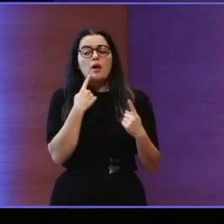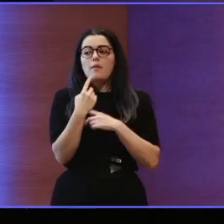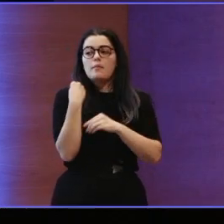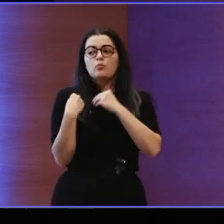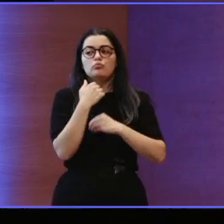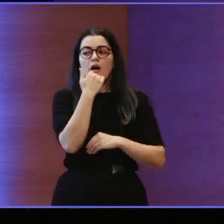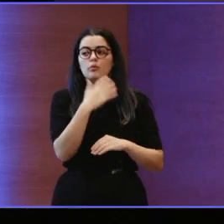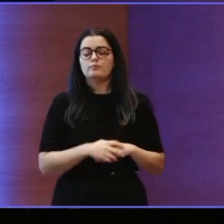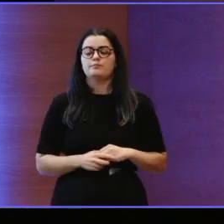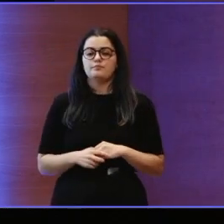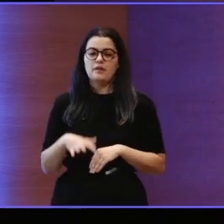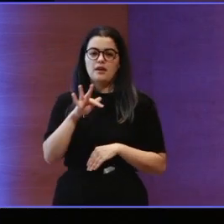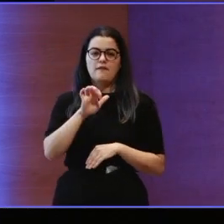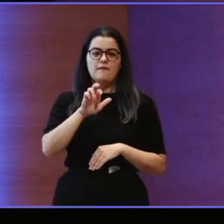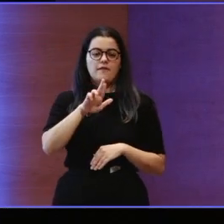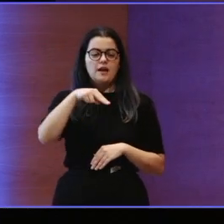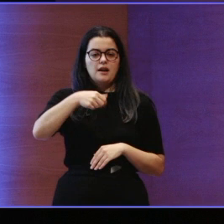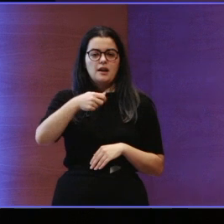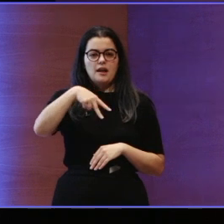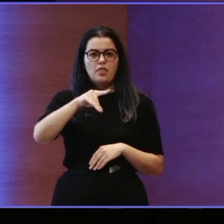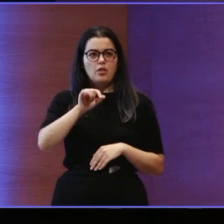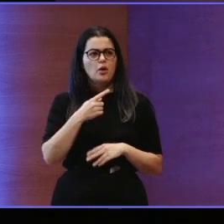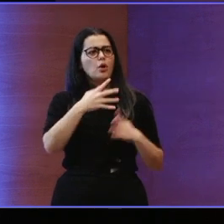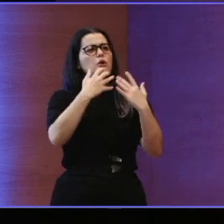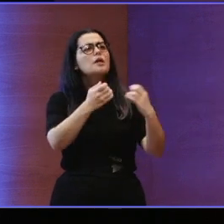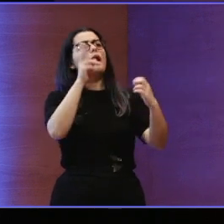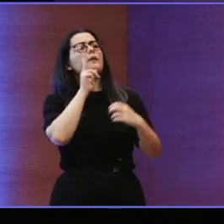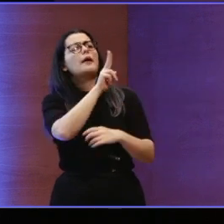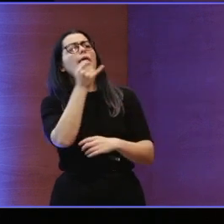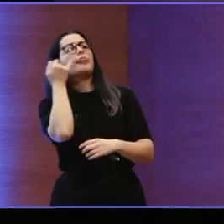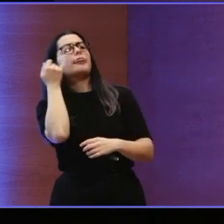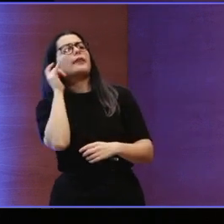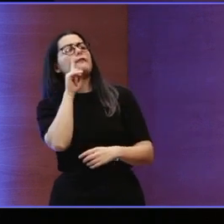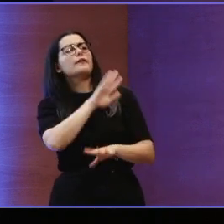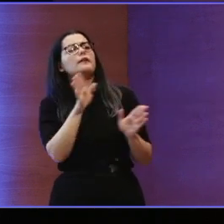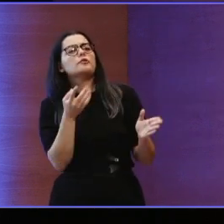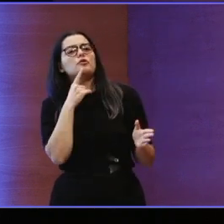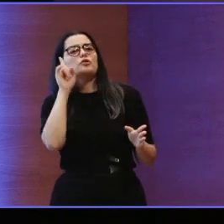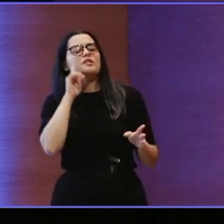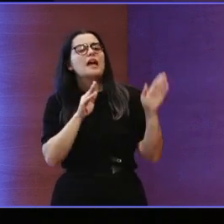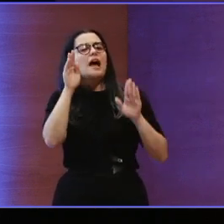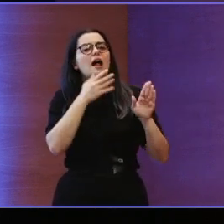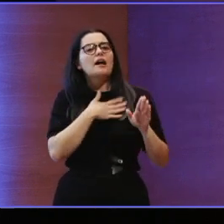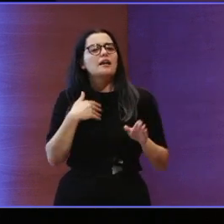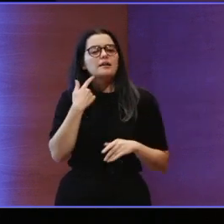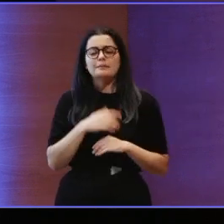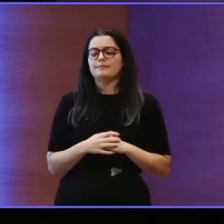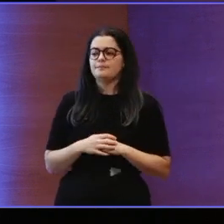pregunta fando los de arriba Se os ve fatal no sé si alguno ha pedido sí